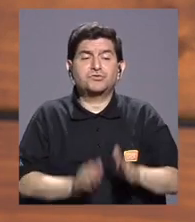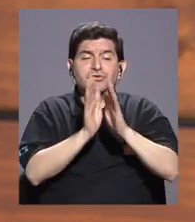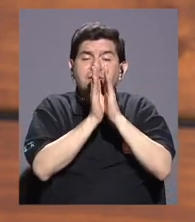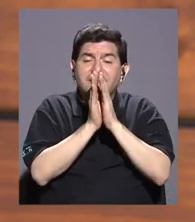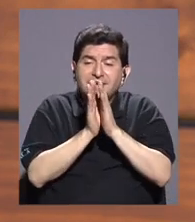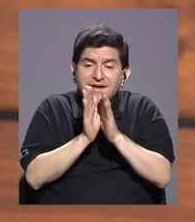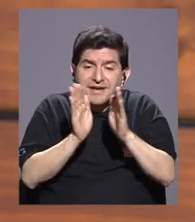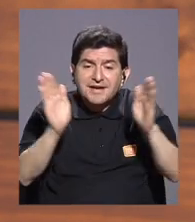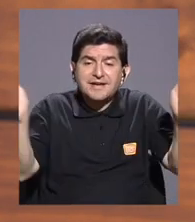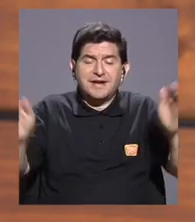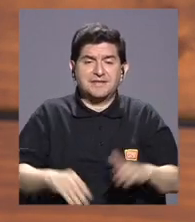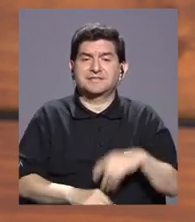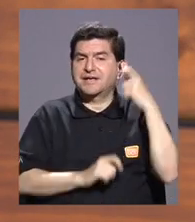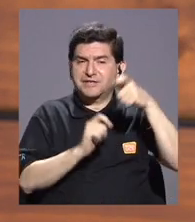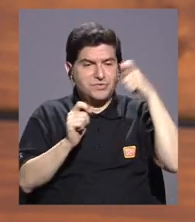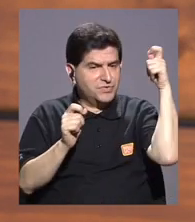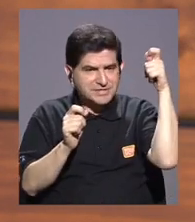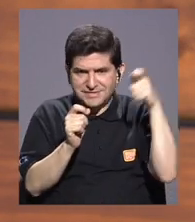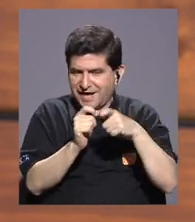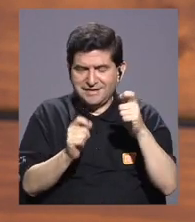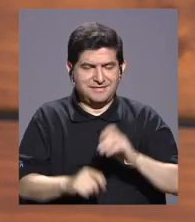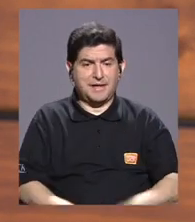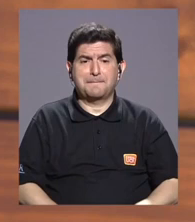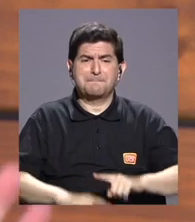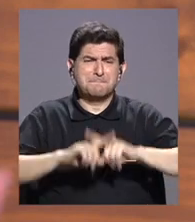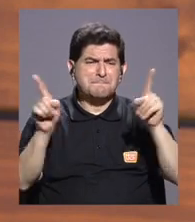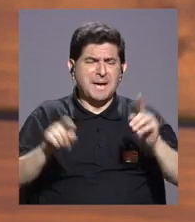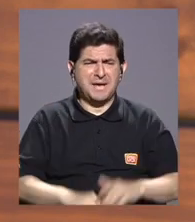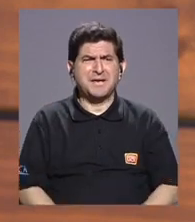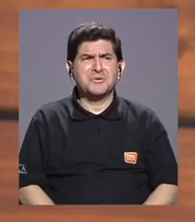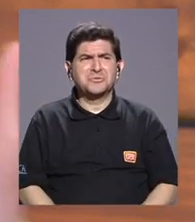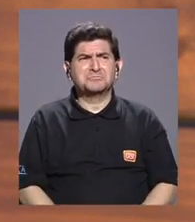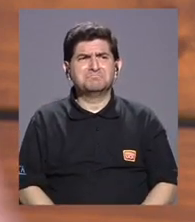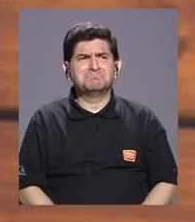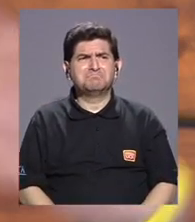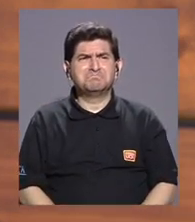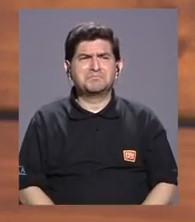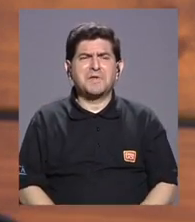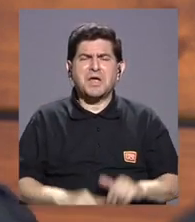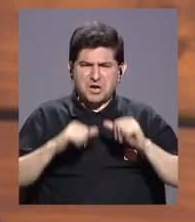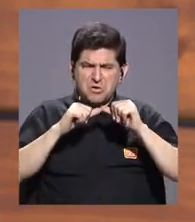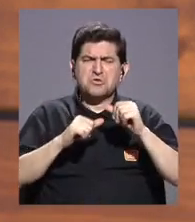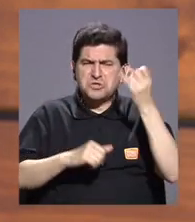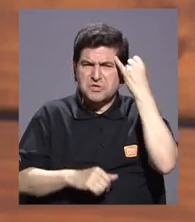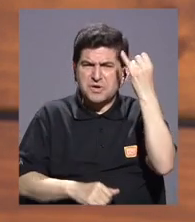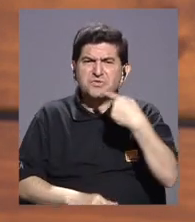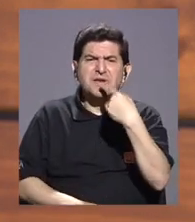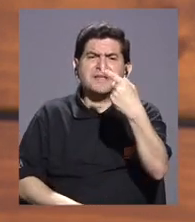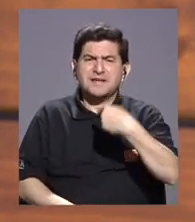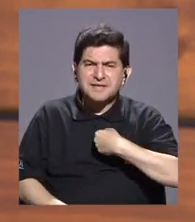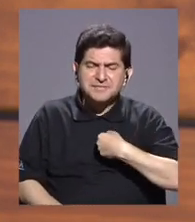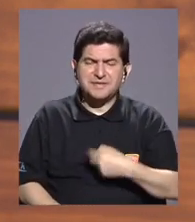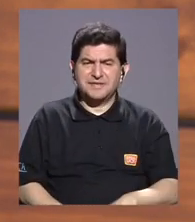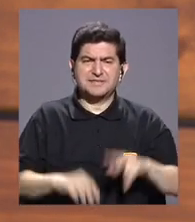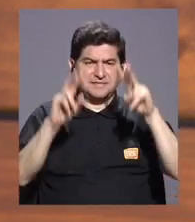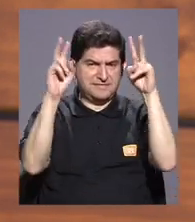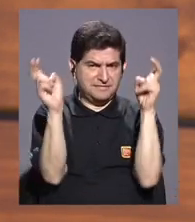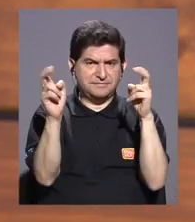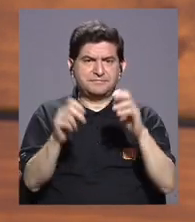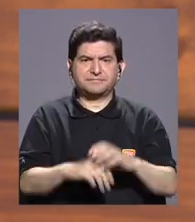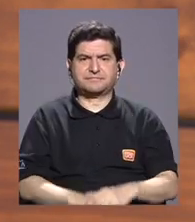hacer generalizaciones no precisas, no exactas, pero uh-huh. Digamos guardando las distancias, siguiéndole la corriente como usted está planteando el tema,